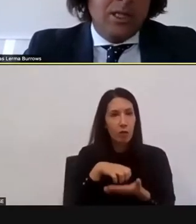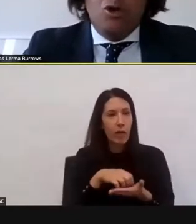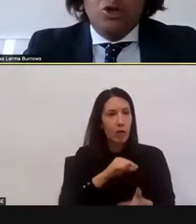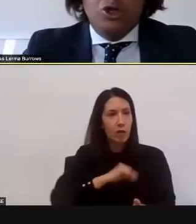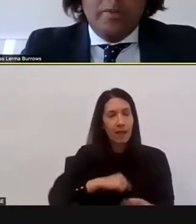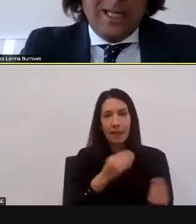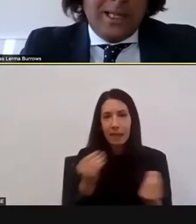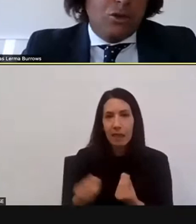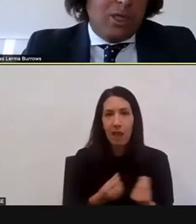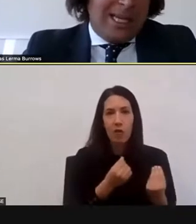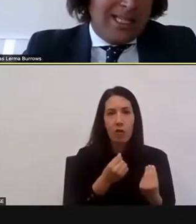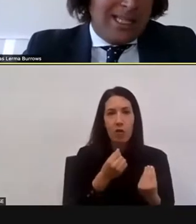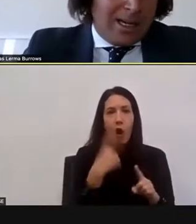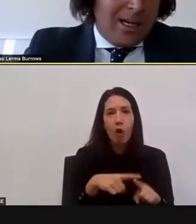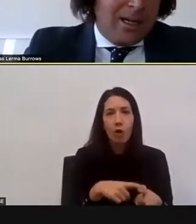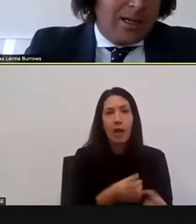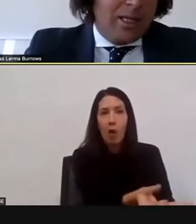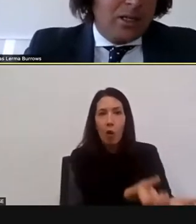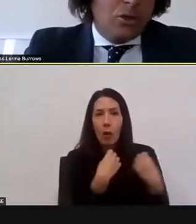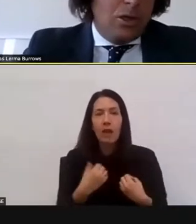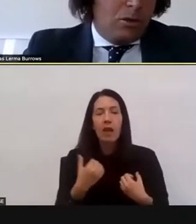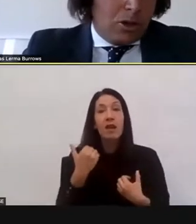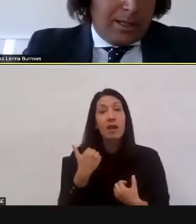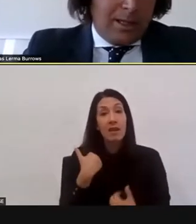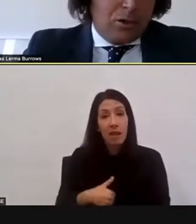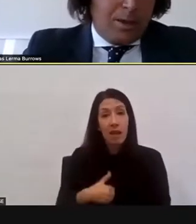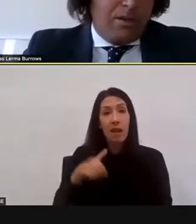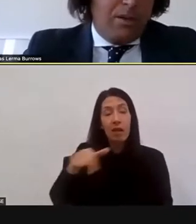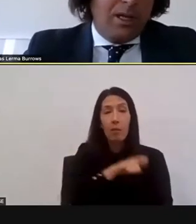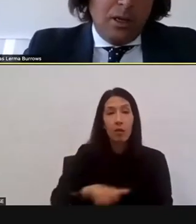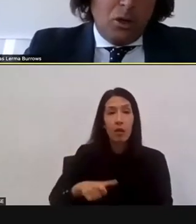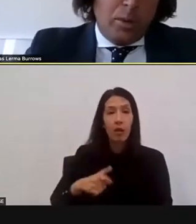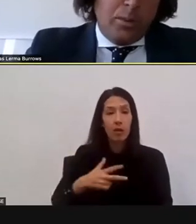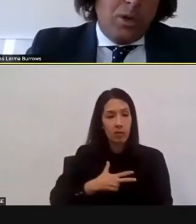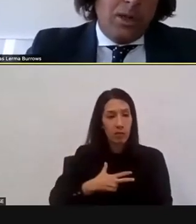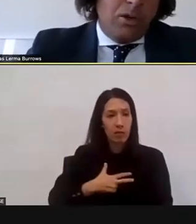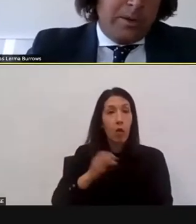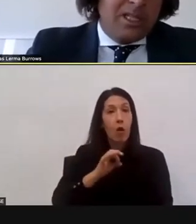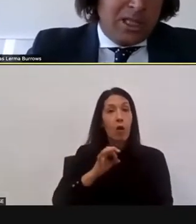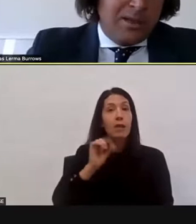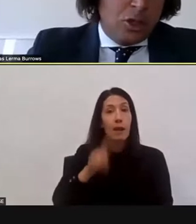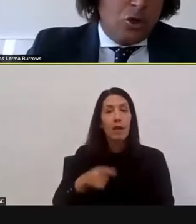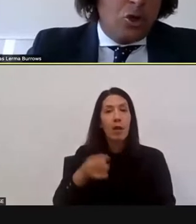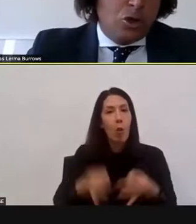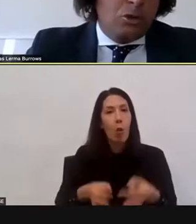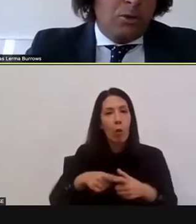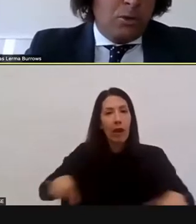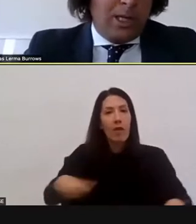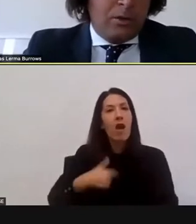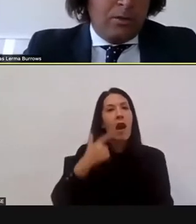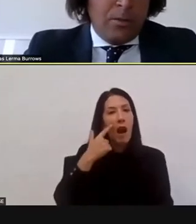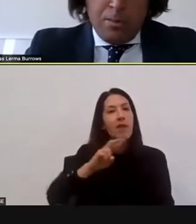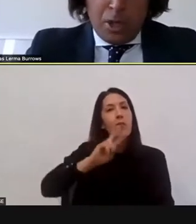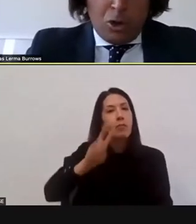sensaciones o esos comentarios. Y ya se encargarán, en este caso, los letrados, la policía o el propio juzgado de ver si efectivamente es o no constitutivo de